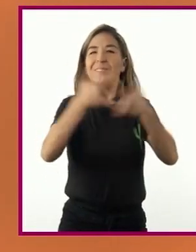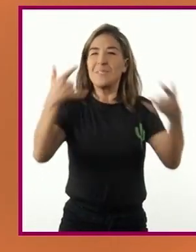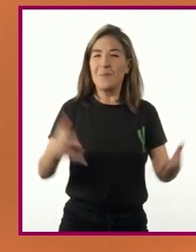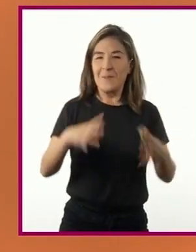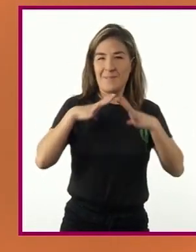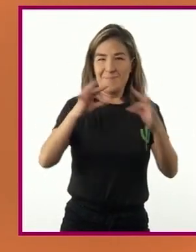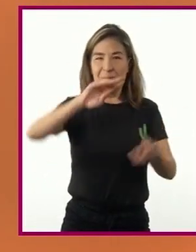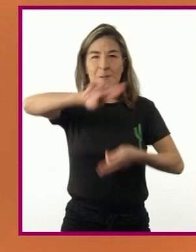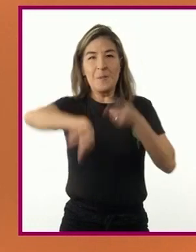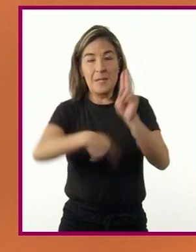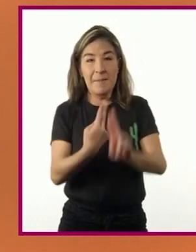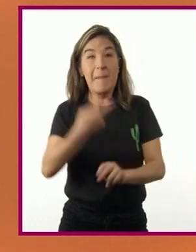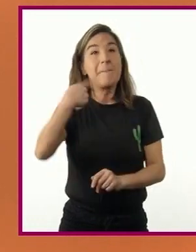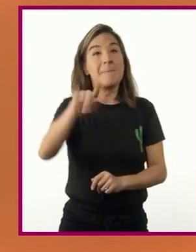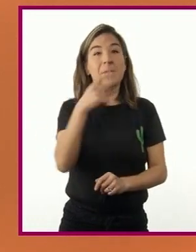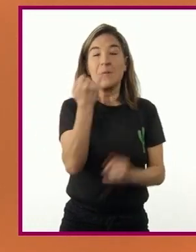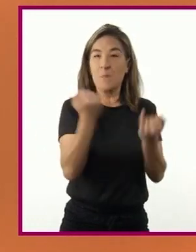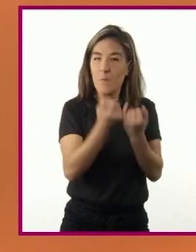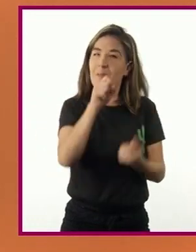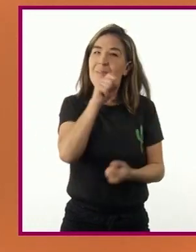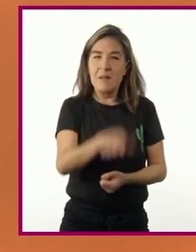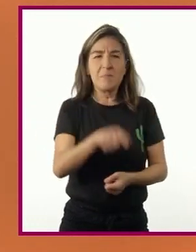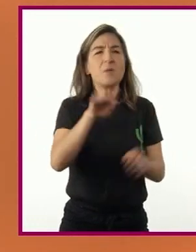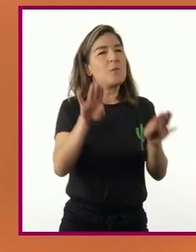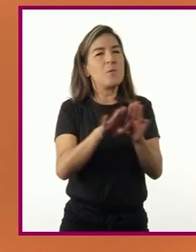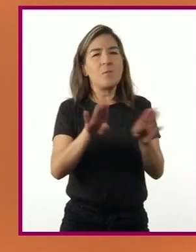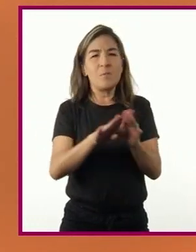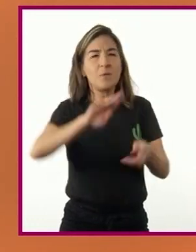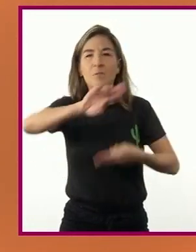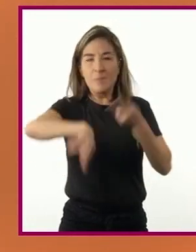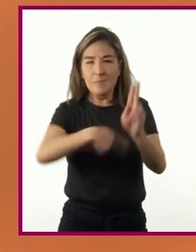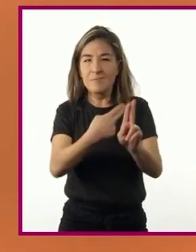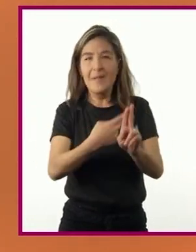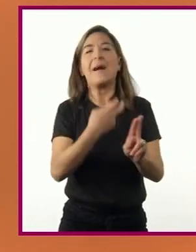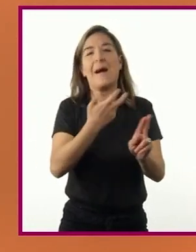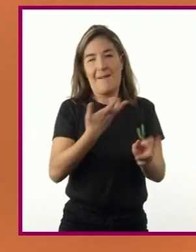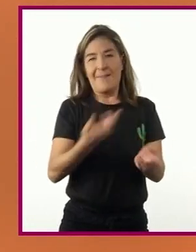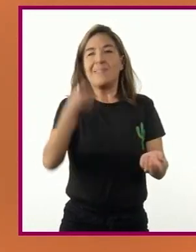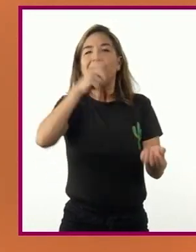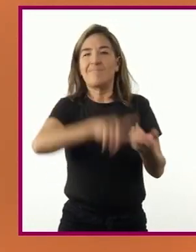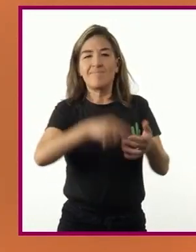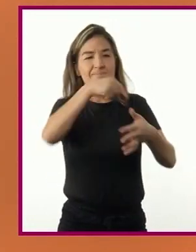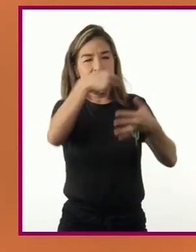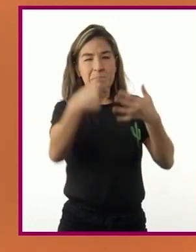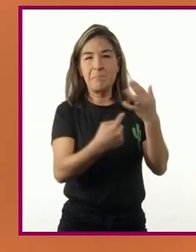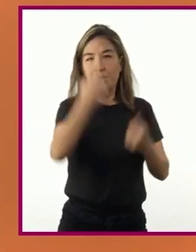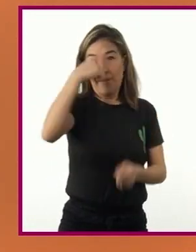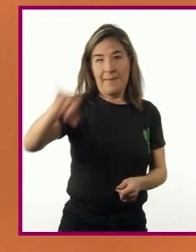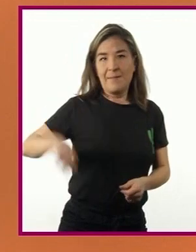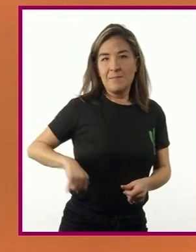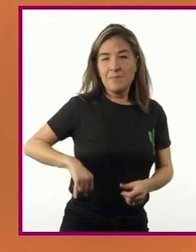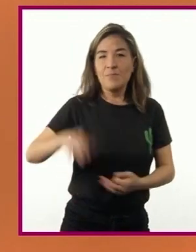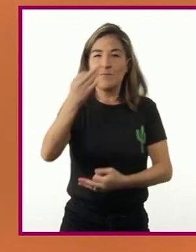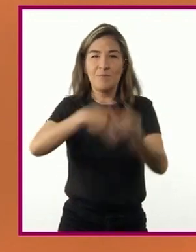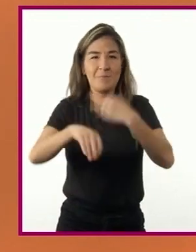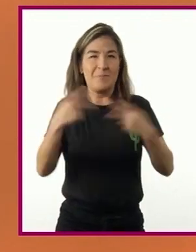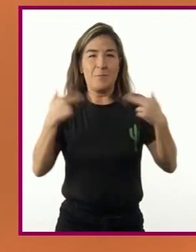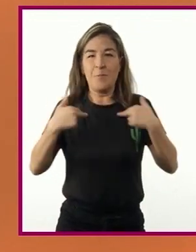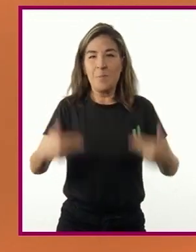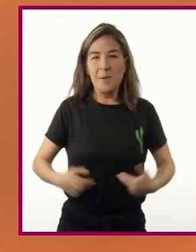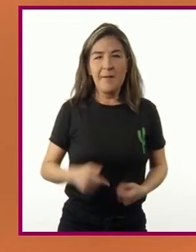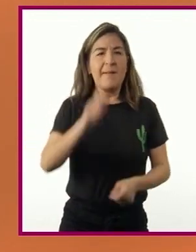Sin embargo, además del origen de todo, existen factores que son de interés para la humanidad, como